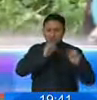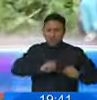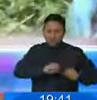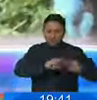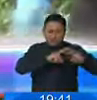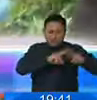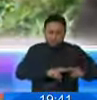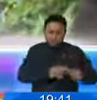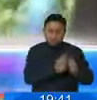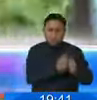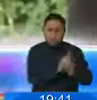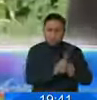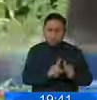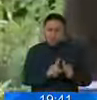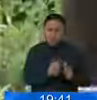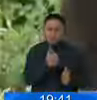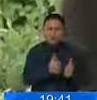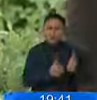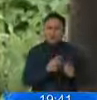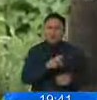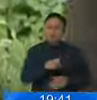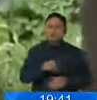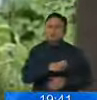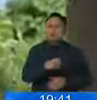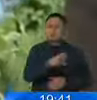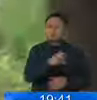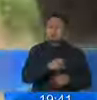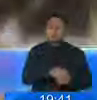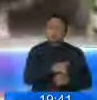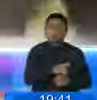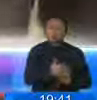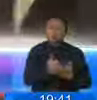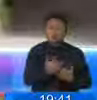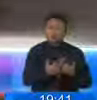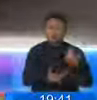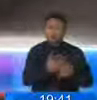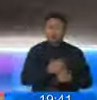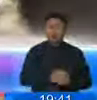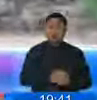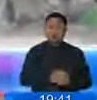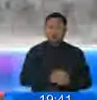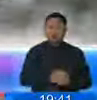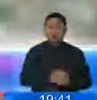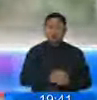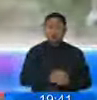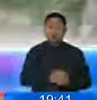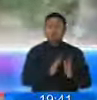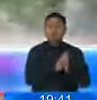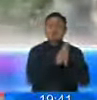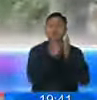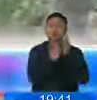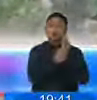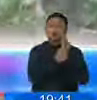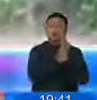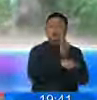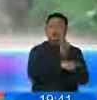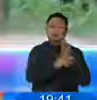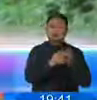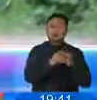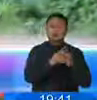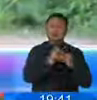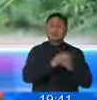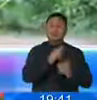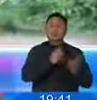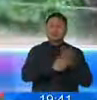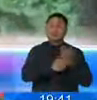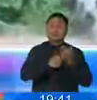sido incautadas a efecto de determinar si es que las mismas se encuentran pues en el libro rojo que denomina así el